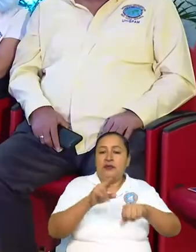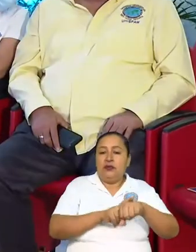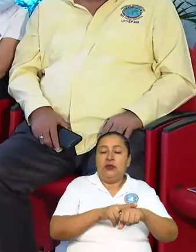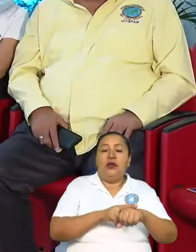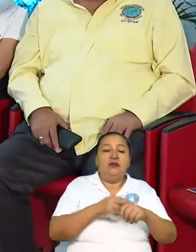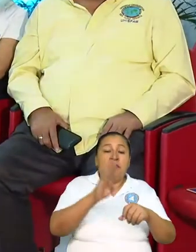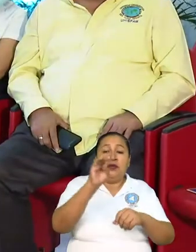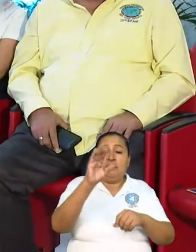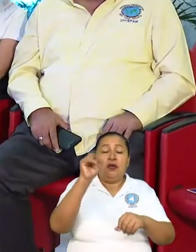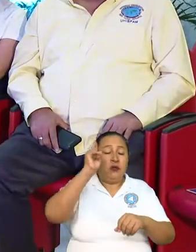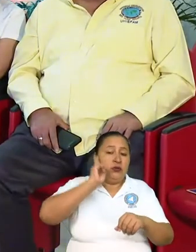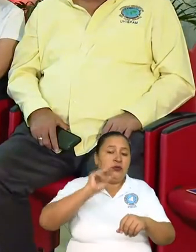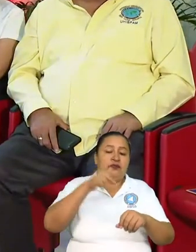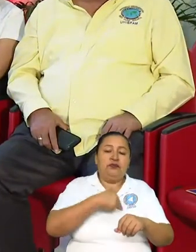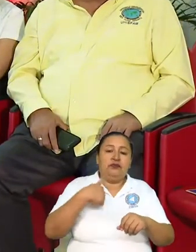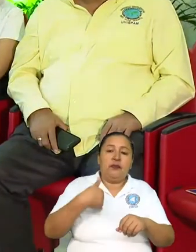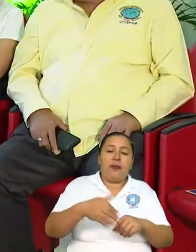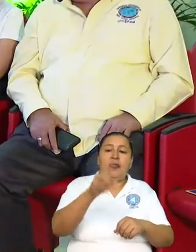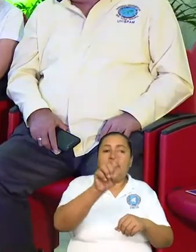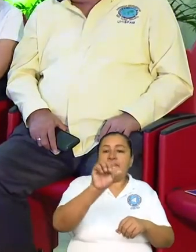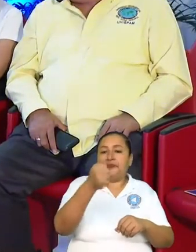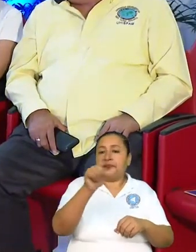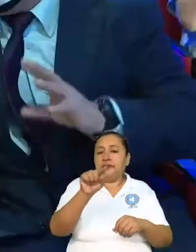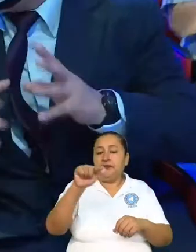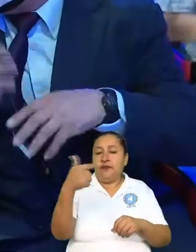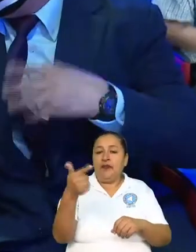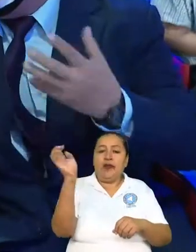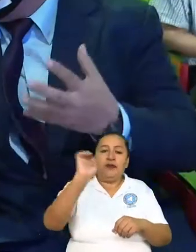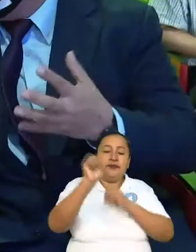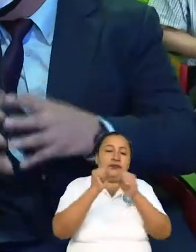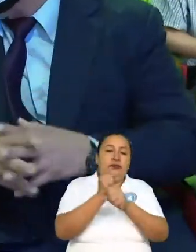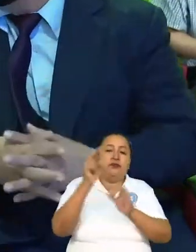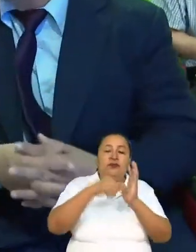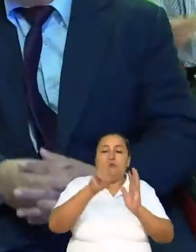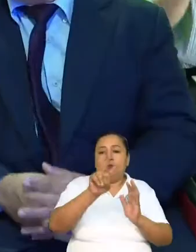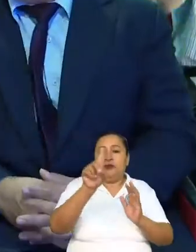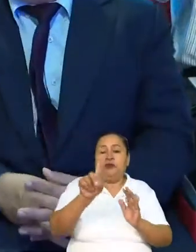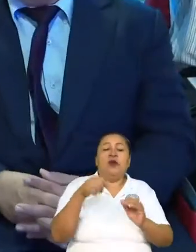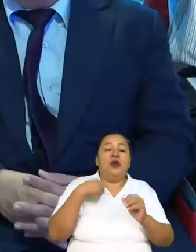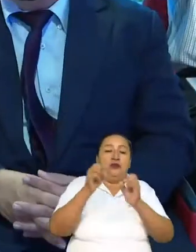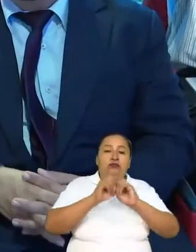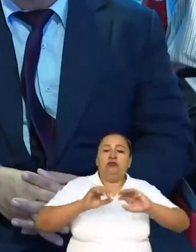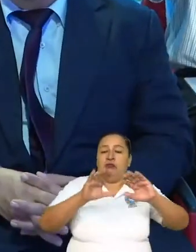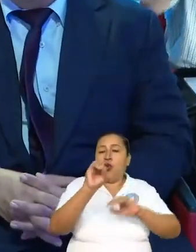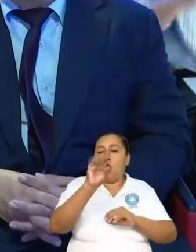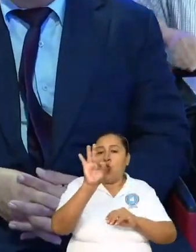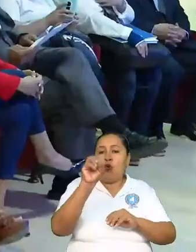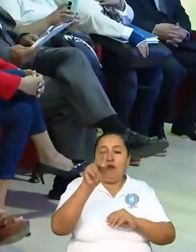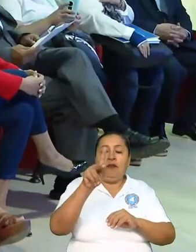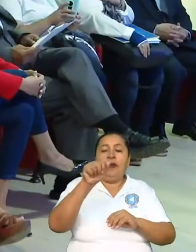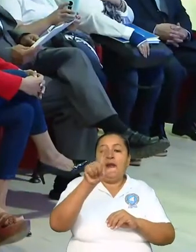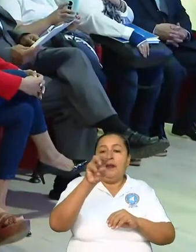Becas Universitarias que se desarrolla, repito, el día 16 y 17 de enero del año 2021 en el Centro de Convenciones Olos Palmes. Nosotros hemos